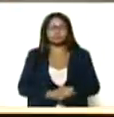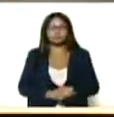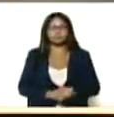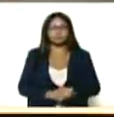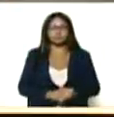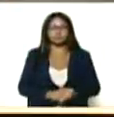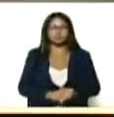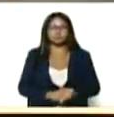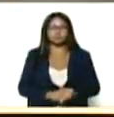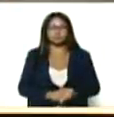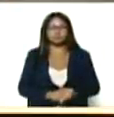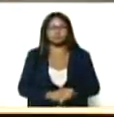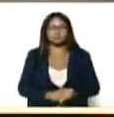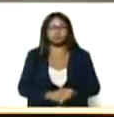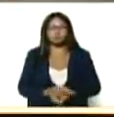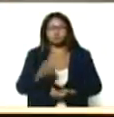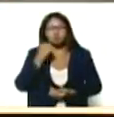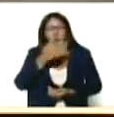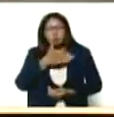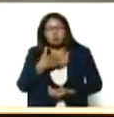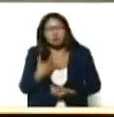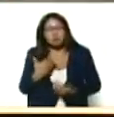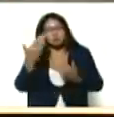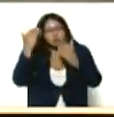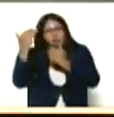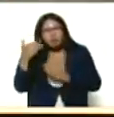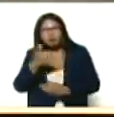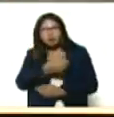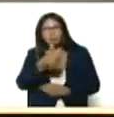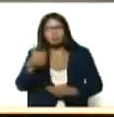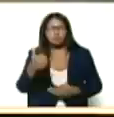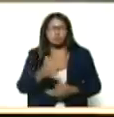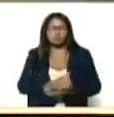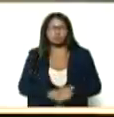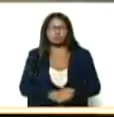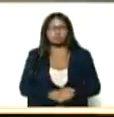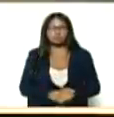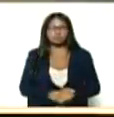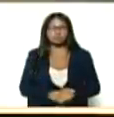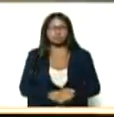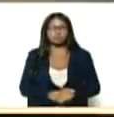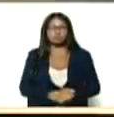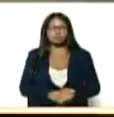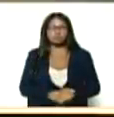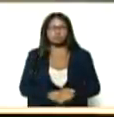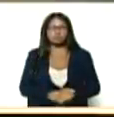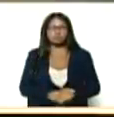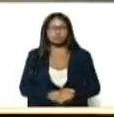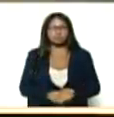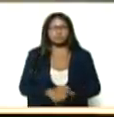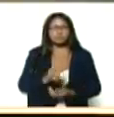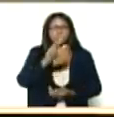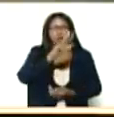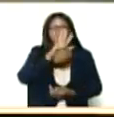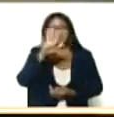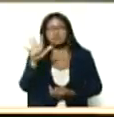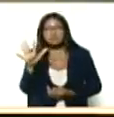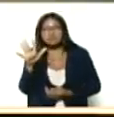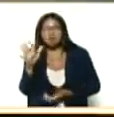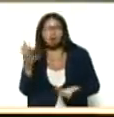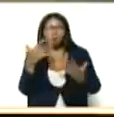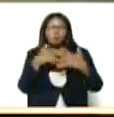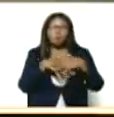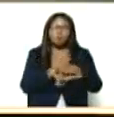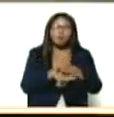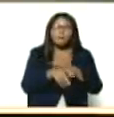quiero saludar de manera individualizada, personalizada, a los 35